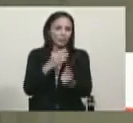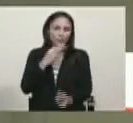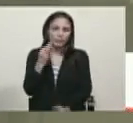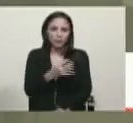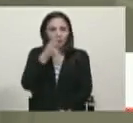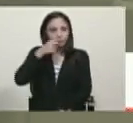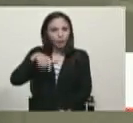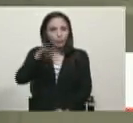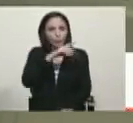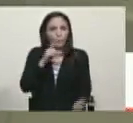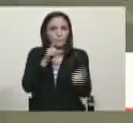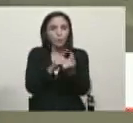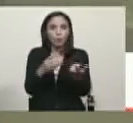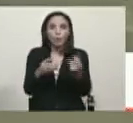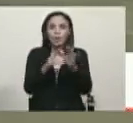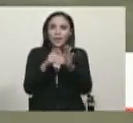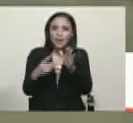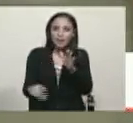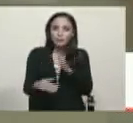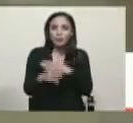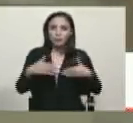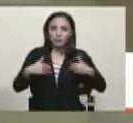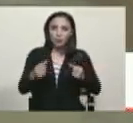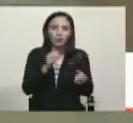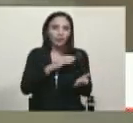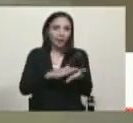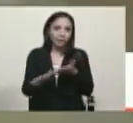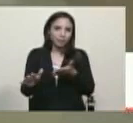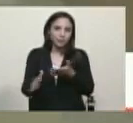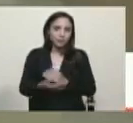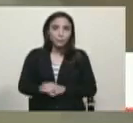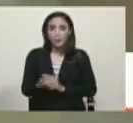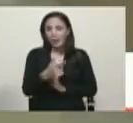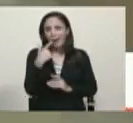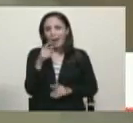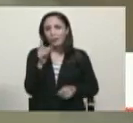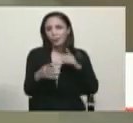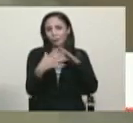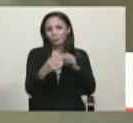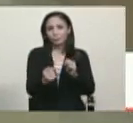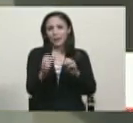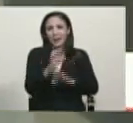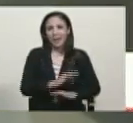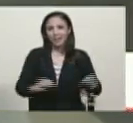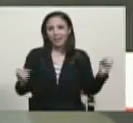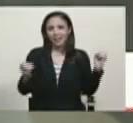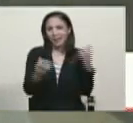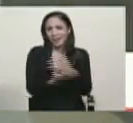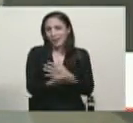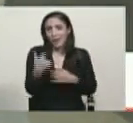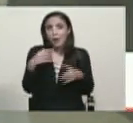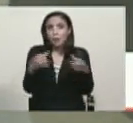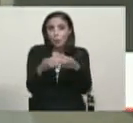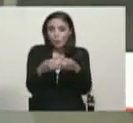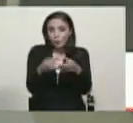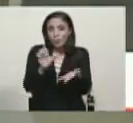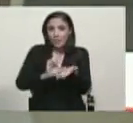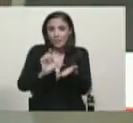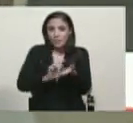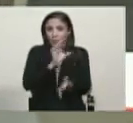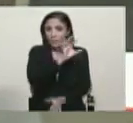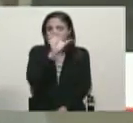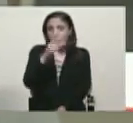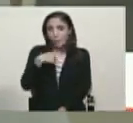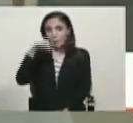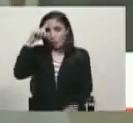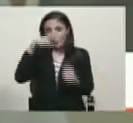garantizando el derecho a la salud gratuita, cosa que no lo entienden, presidente, estos países del cartel de Lima, que pretenden atentar